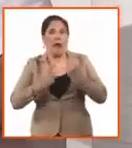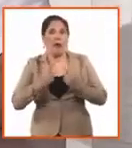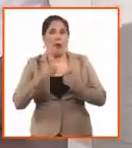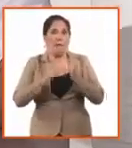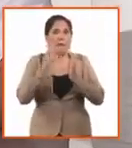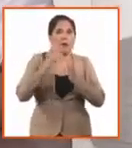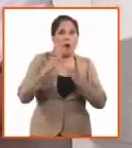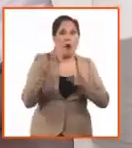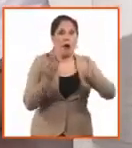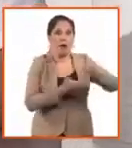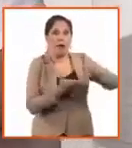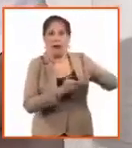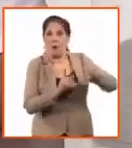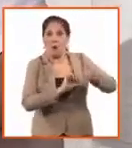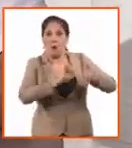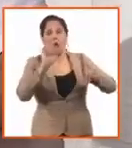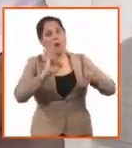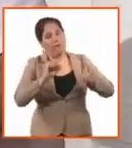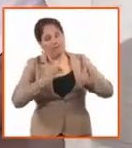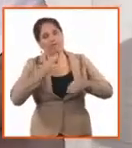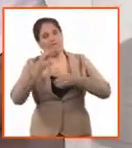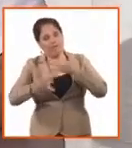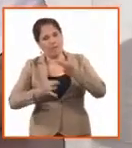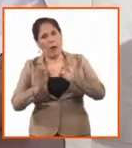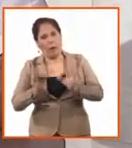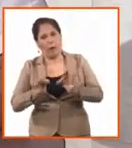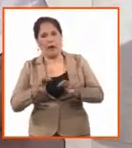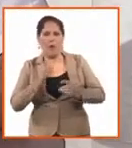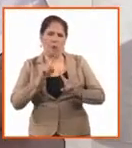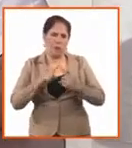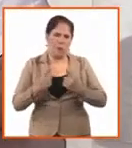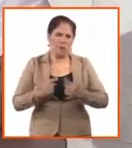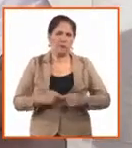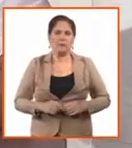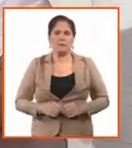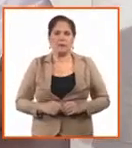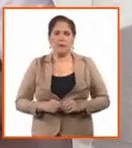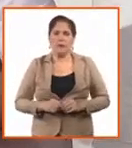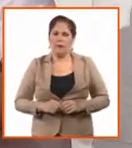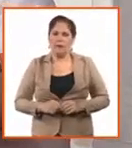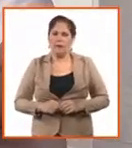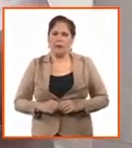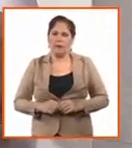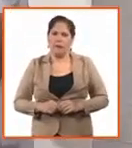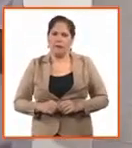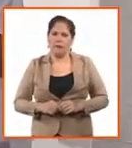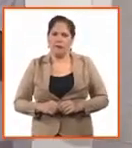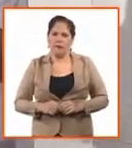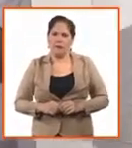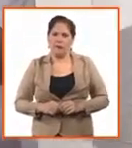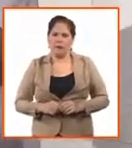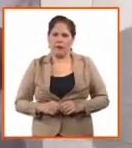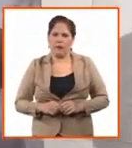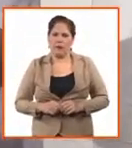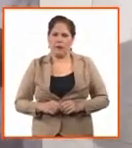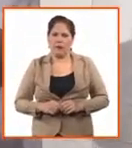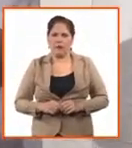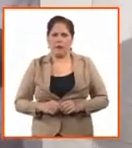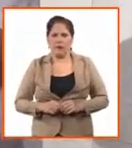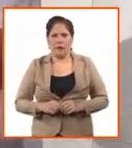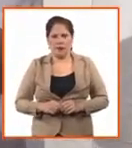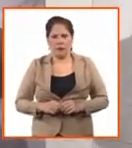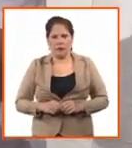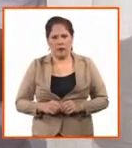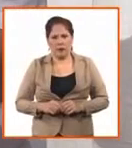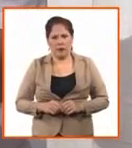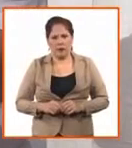etcétera no entonces ese espíritu yo creo que también es muy importante rescatarlo no sé si nos queda tiempo por ello quisiera dejarles